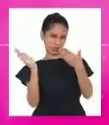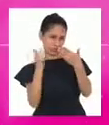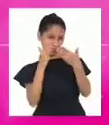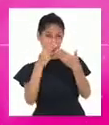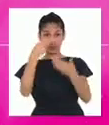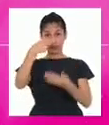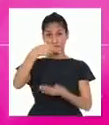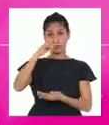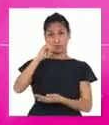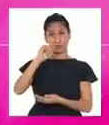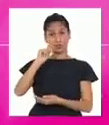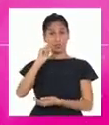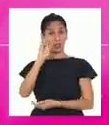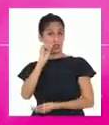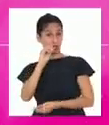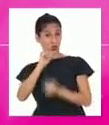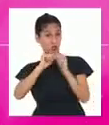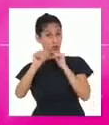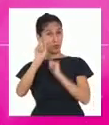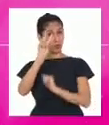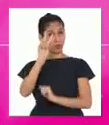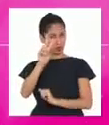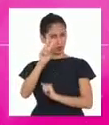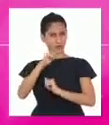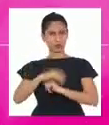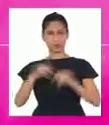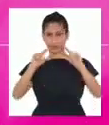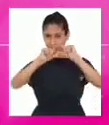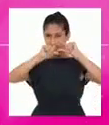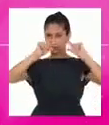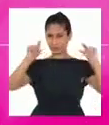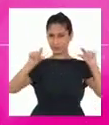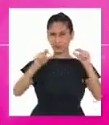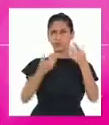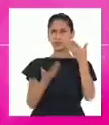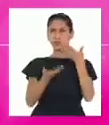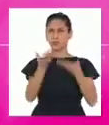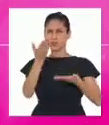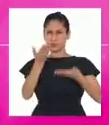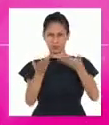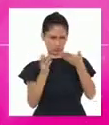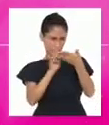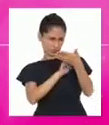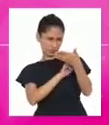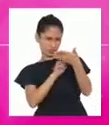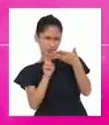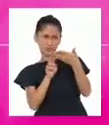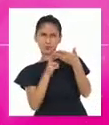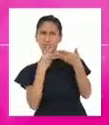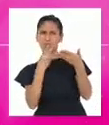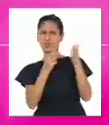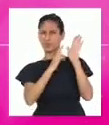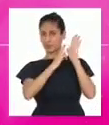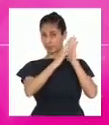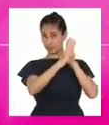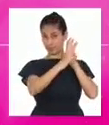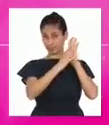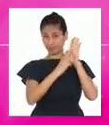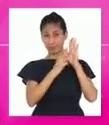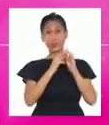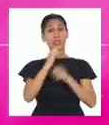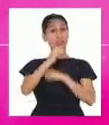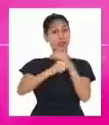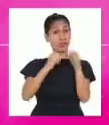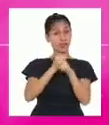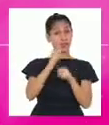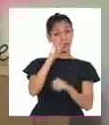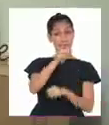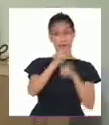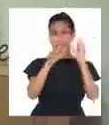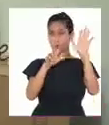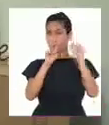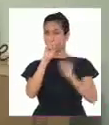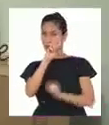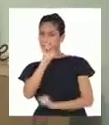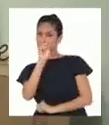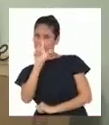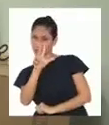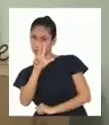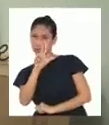número 2 en nuestra línea de tiempo. La Constitución Política del Perú de 1823.